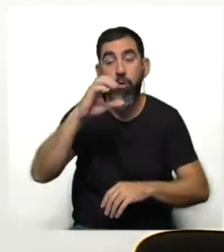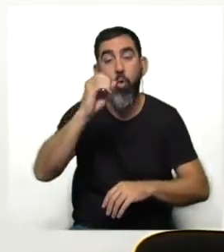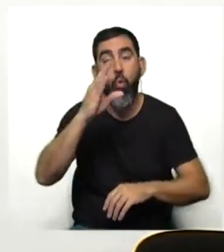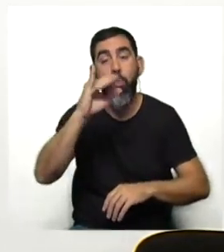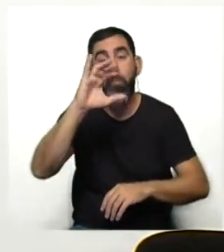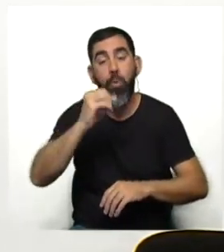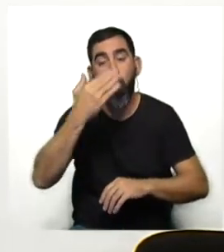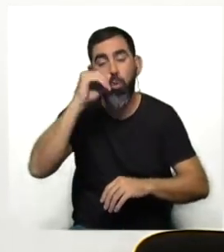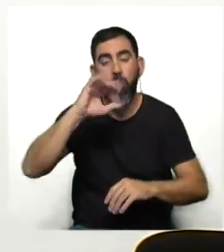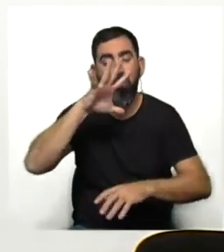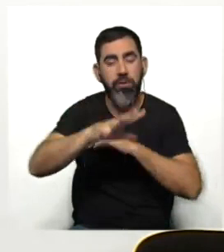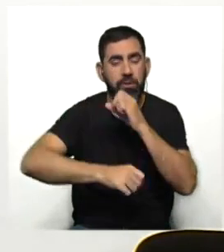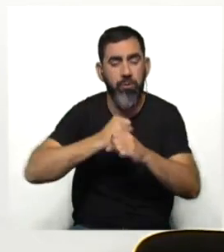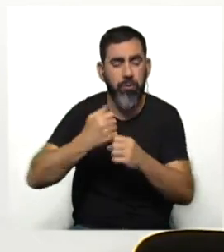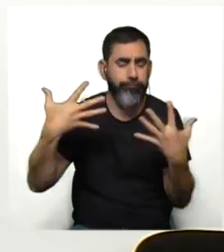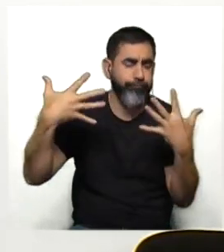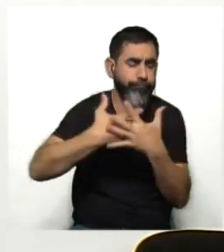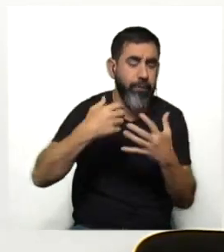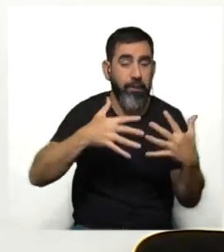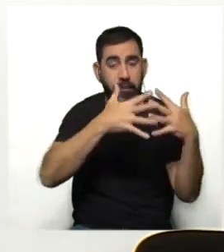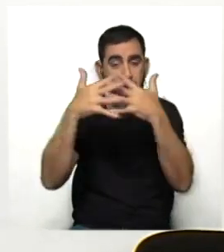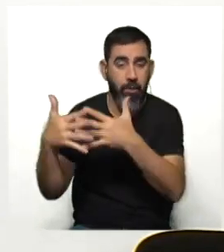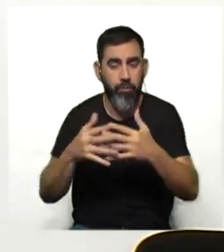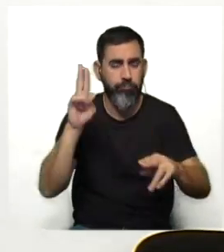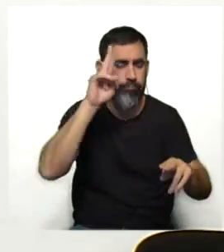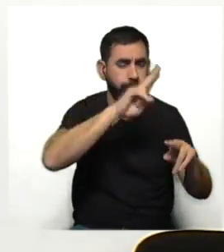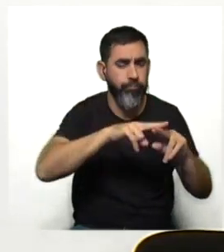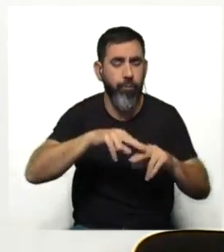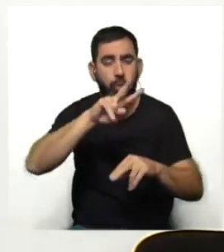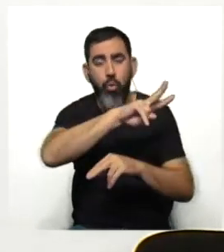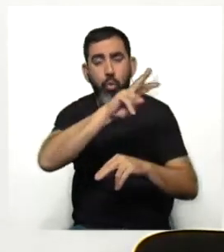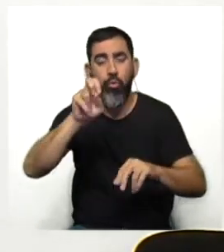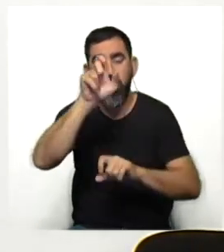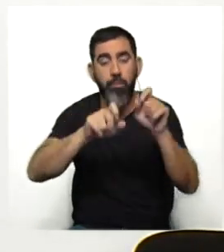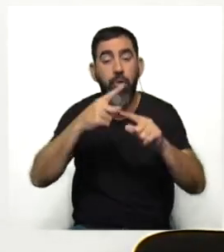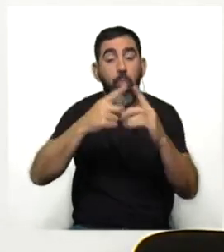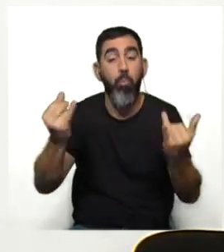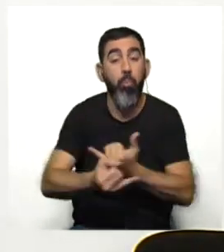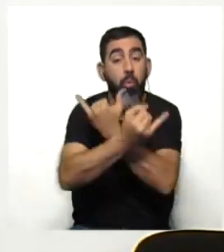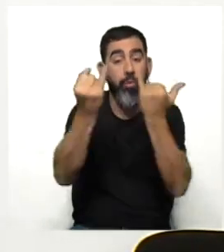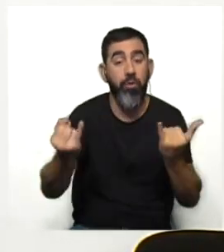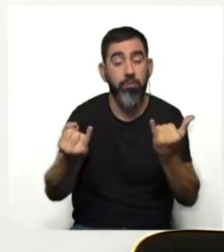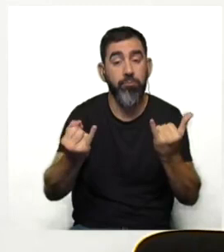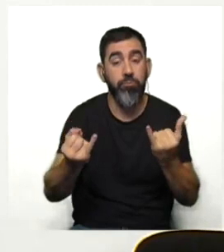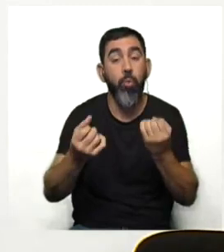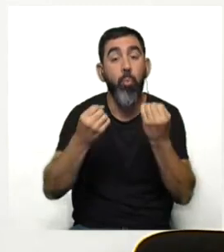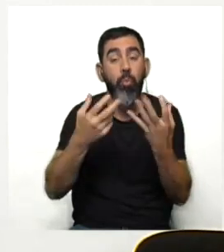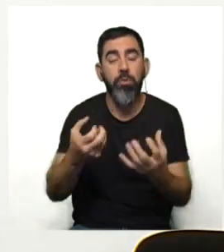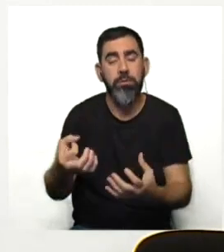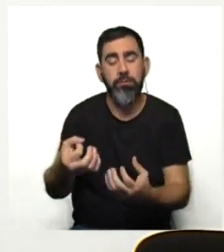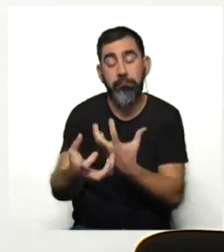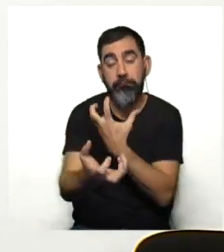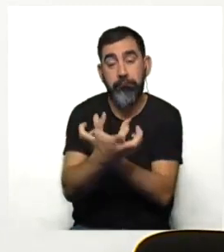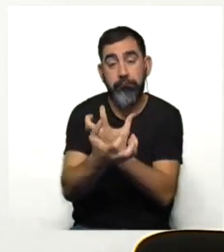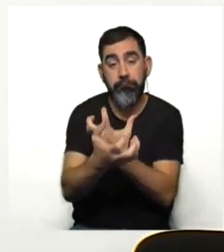en los últimos cinco años está haciendo estragos en Estados Unidos matando a un promedio de 200 personas por día por su alta toxicidad